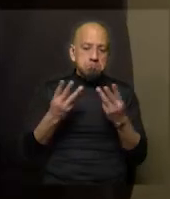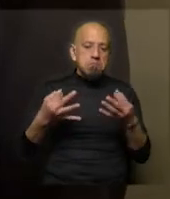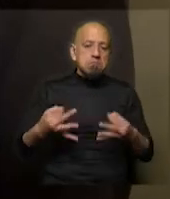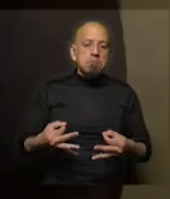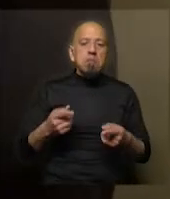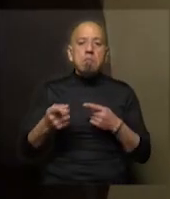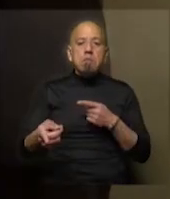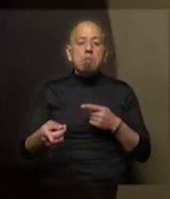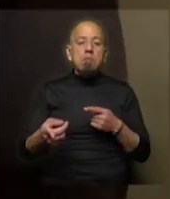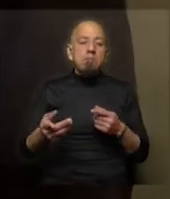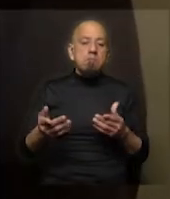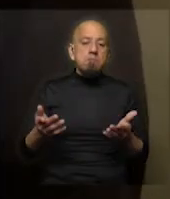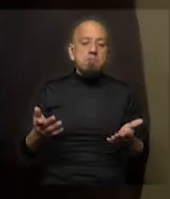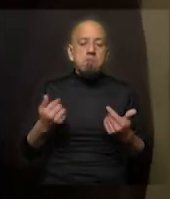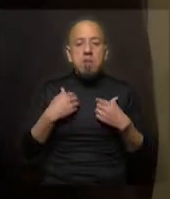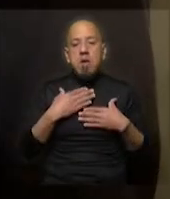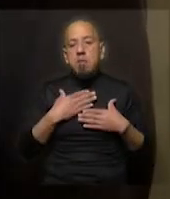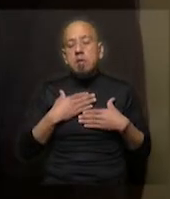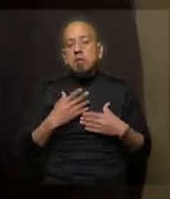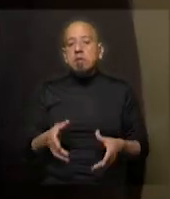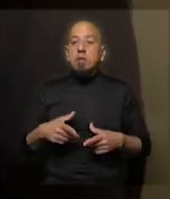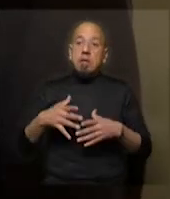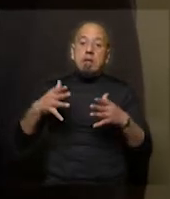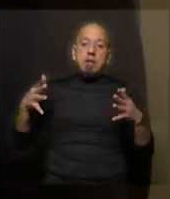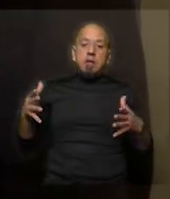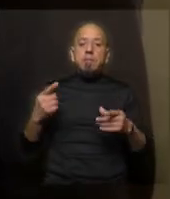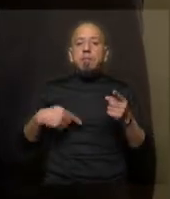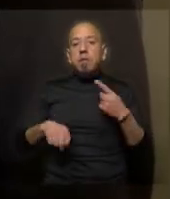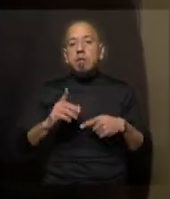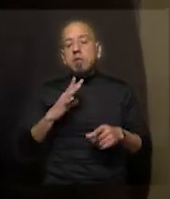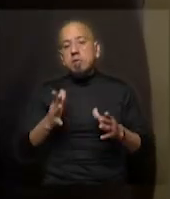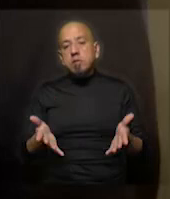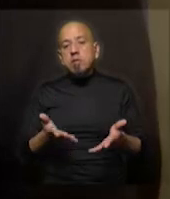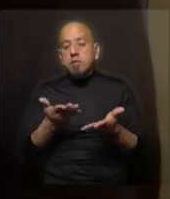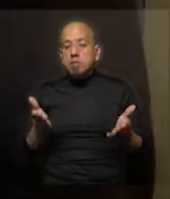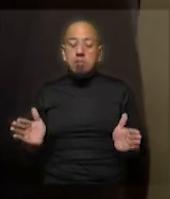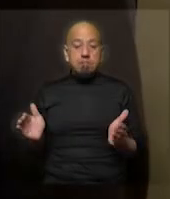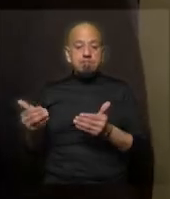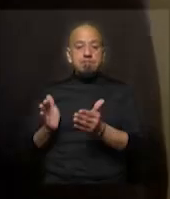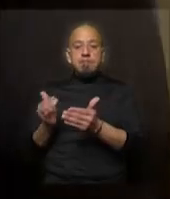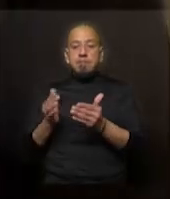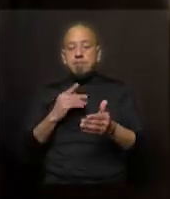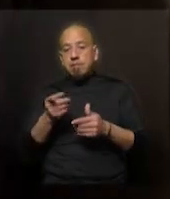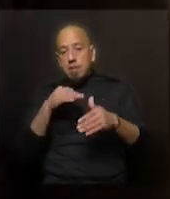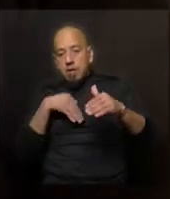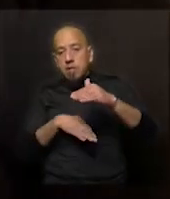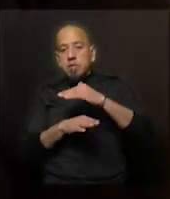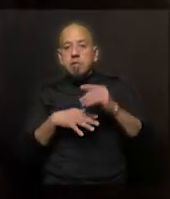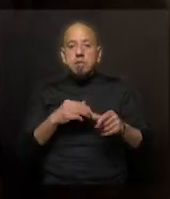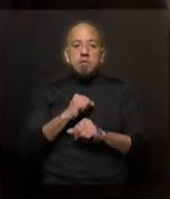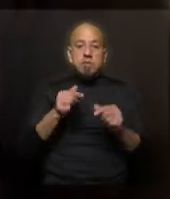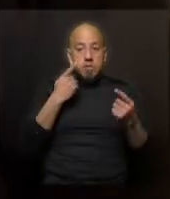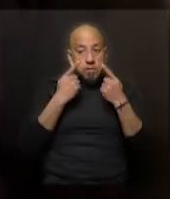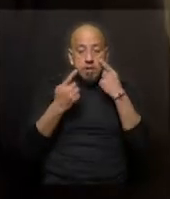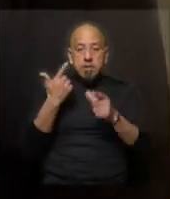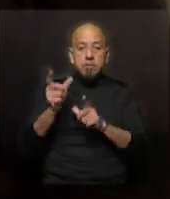bien a mí me gustan los show grande pero me gustan también y especialmente los ojos que son más chicos que podés ver las reacciones de